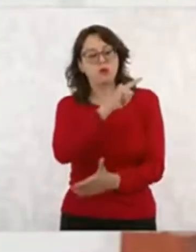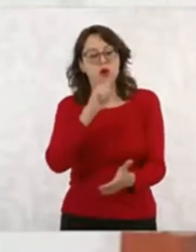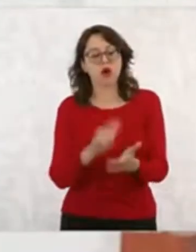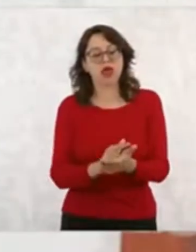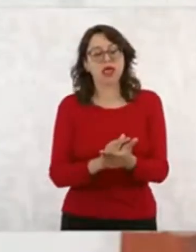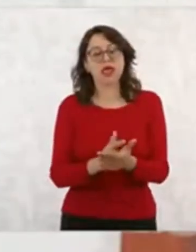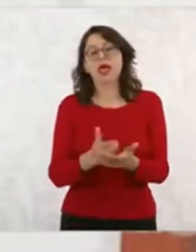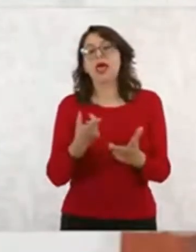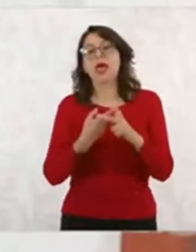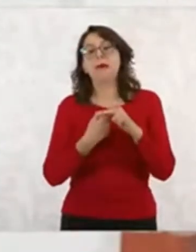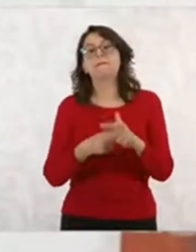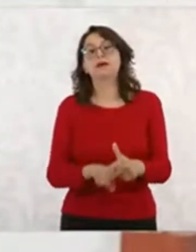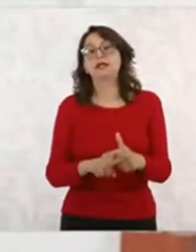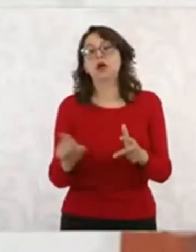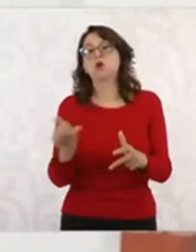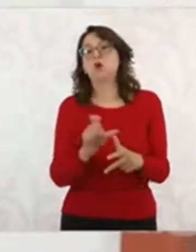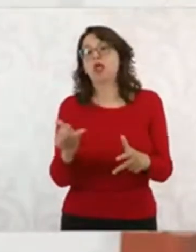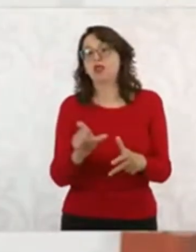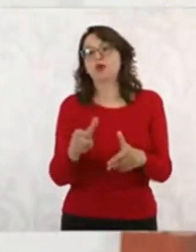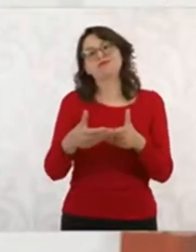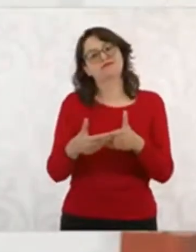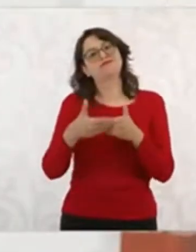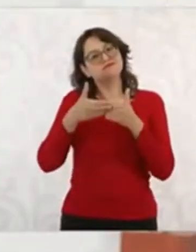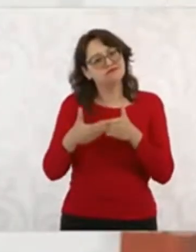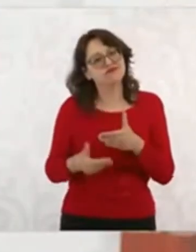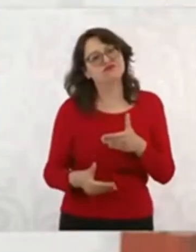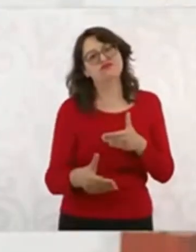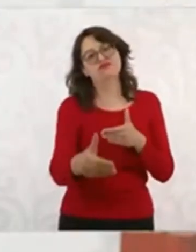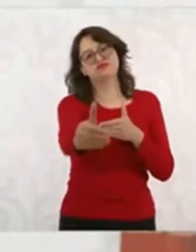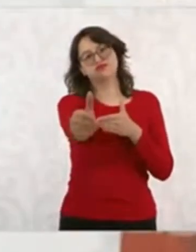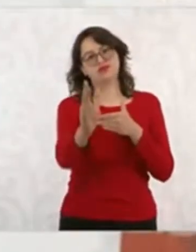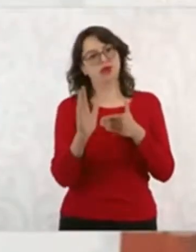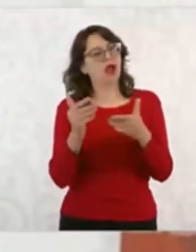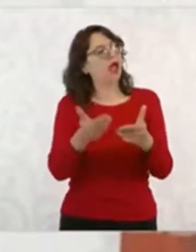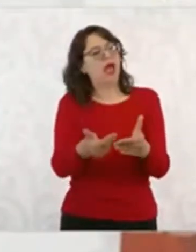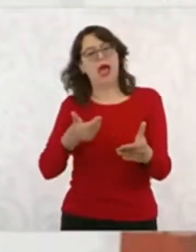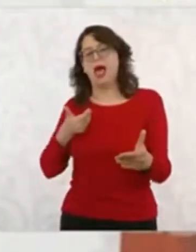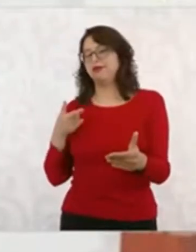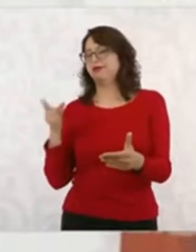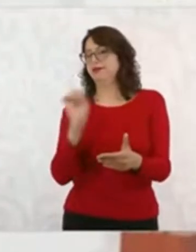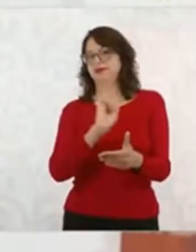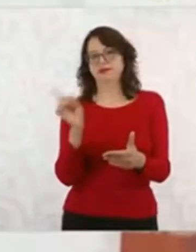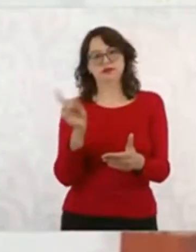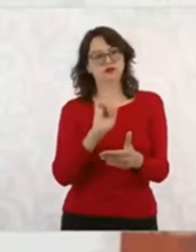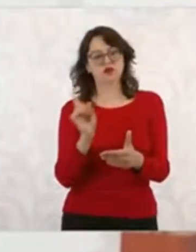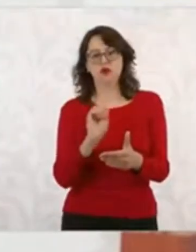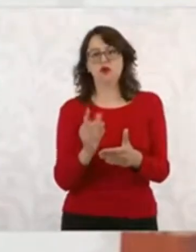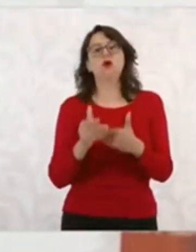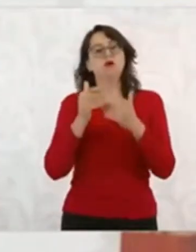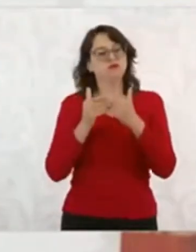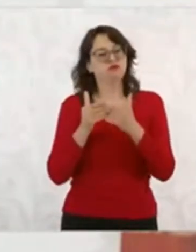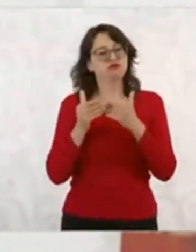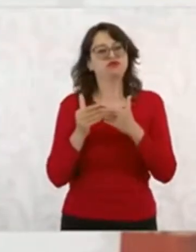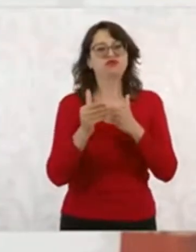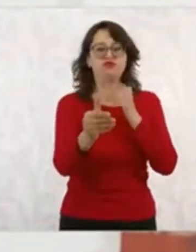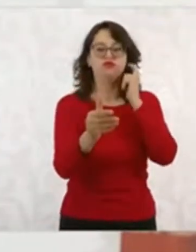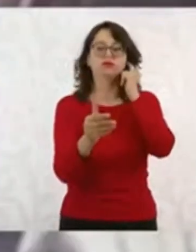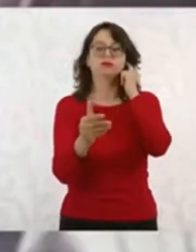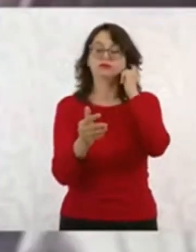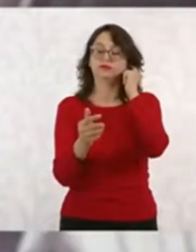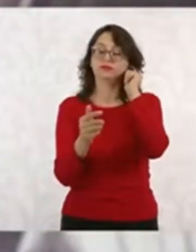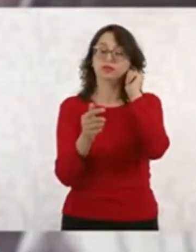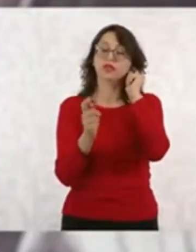los actos sucedidos con posterioridad a su entrada en vigor, no a las